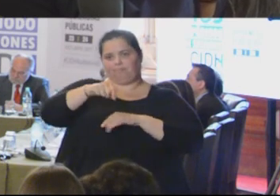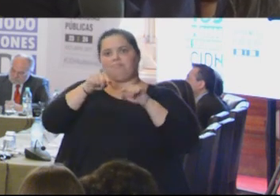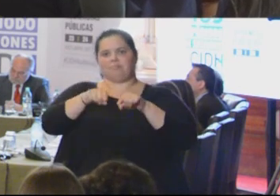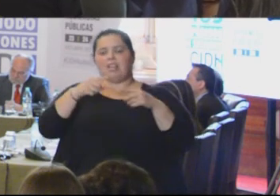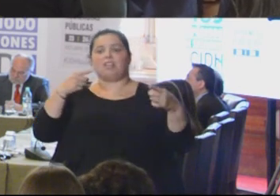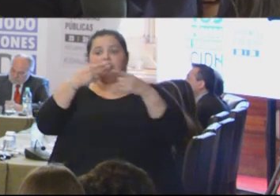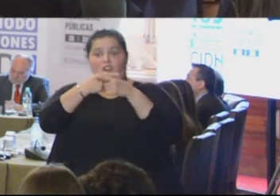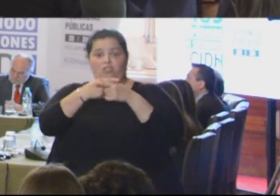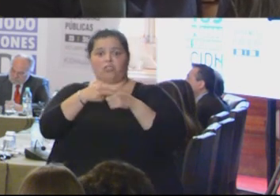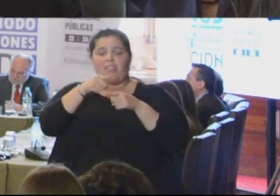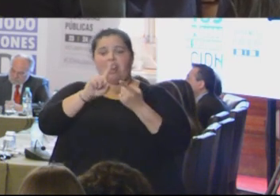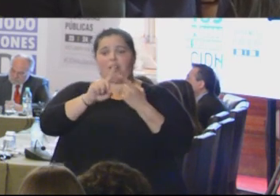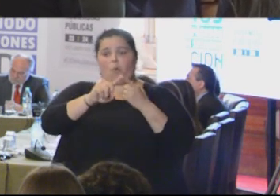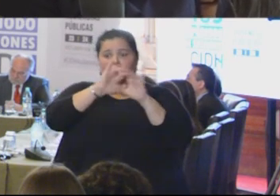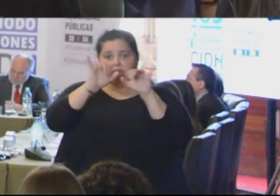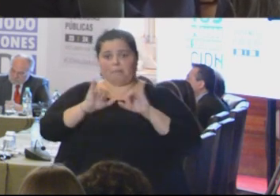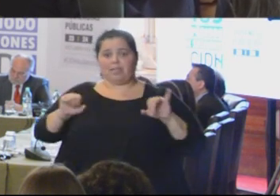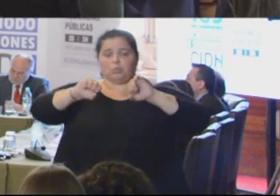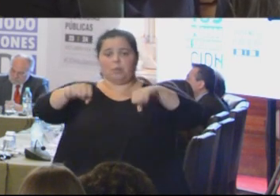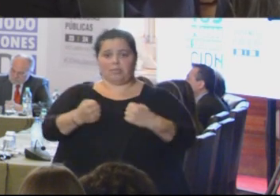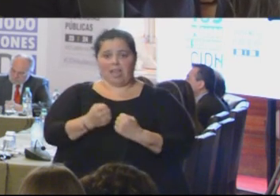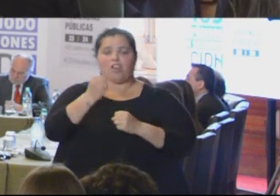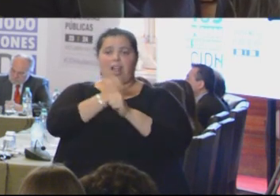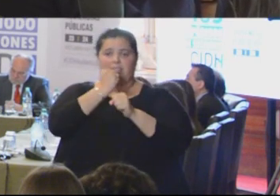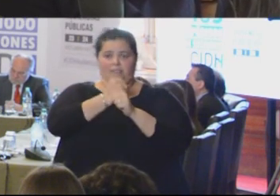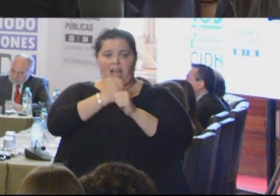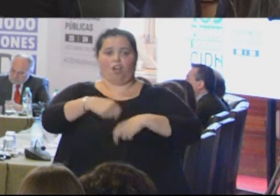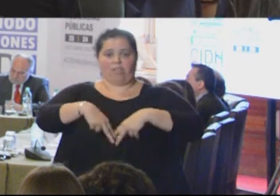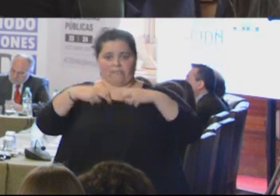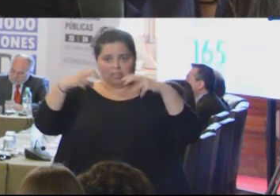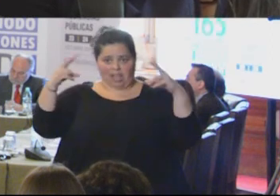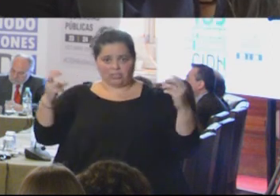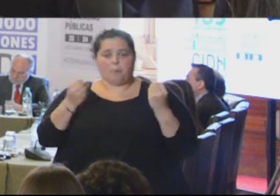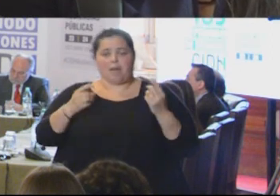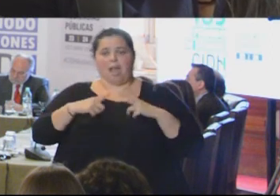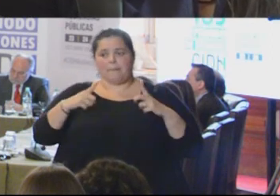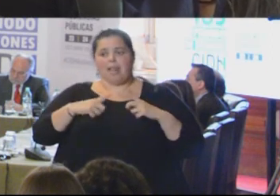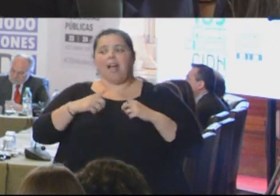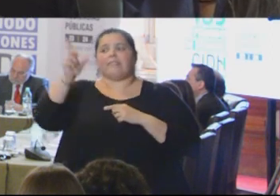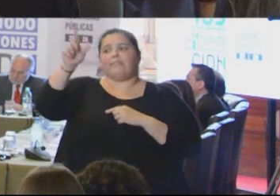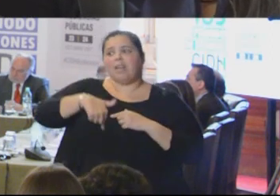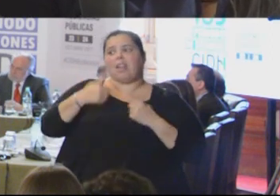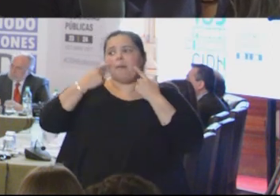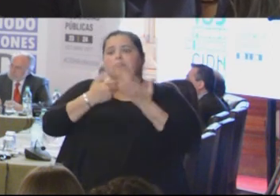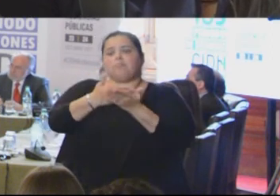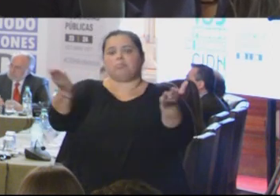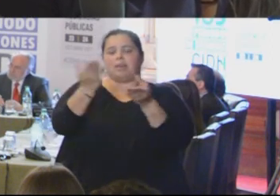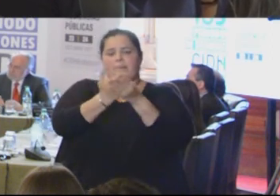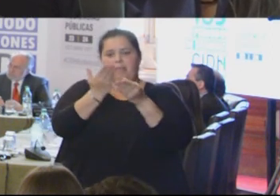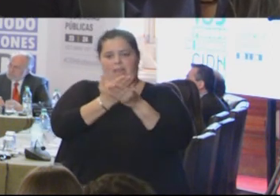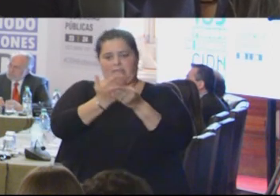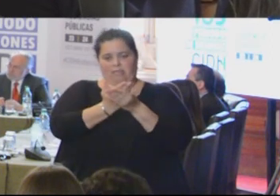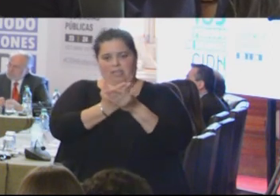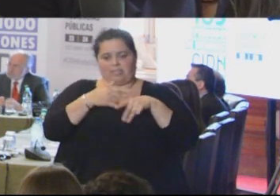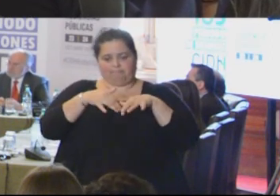han suspendido las labores investigativas en espera de la remisión de los expedientes a la nueva jurisdicción especial